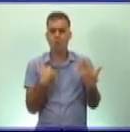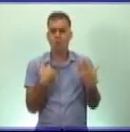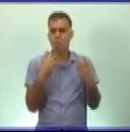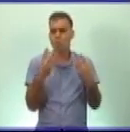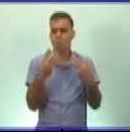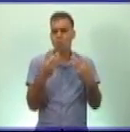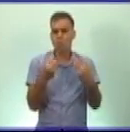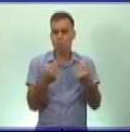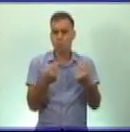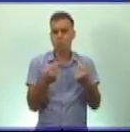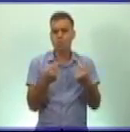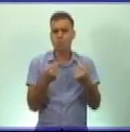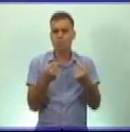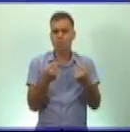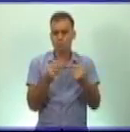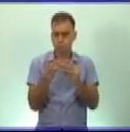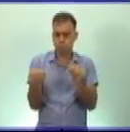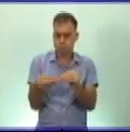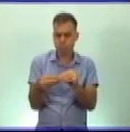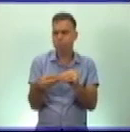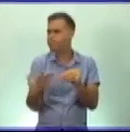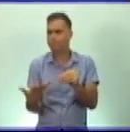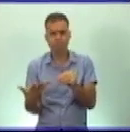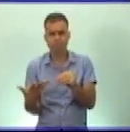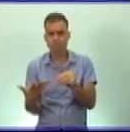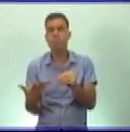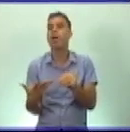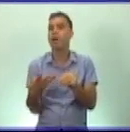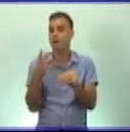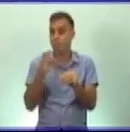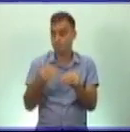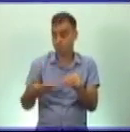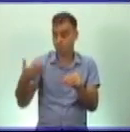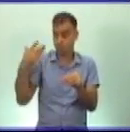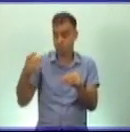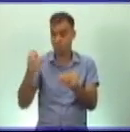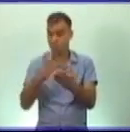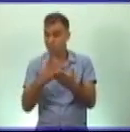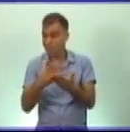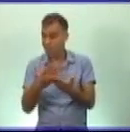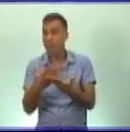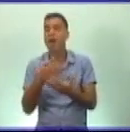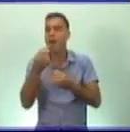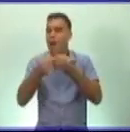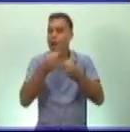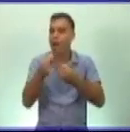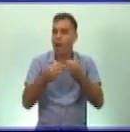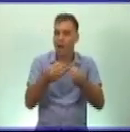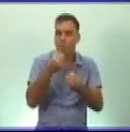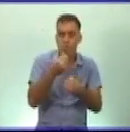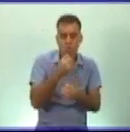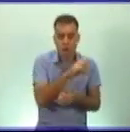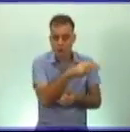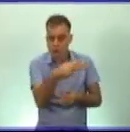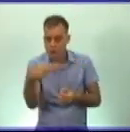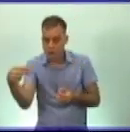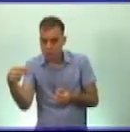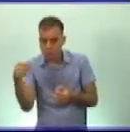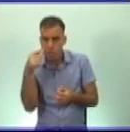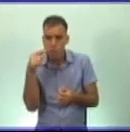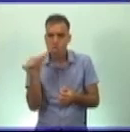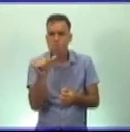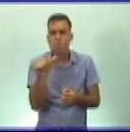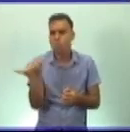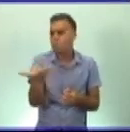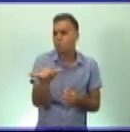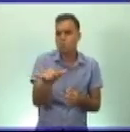unido al oxígeno? En clases anteriores habíamos comentado que ustedes podían plantear una ecuación matemática lineal igualada a